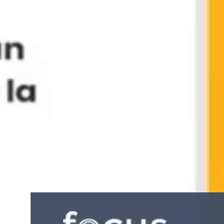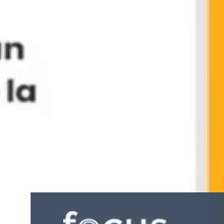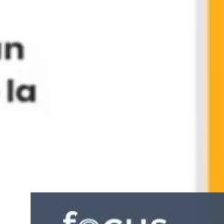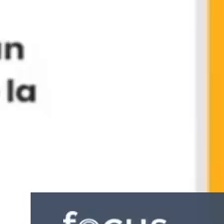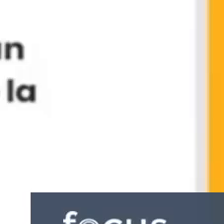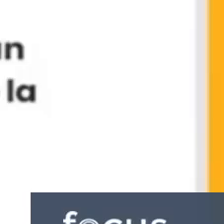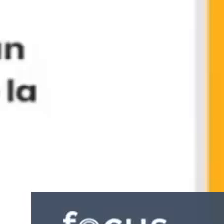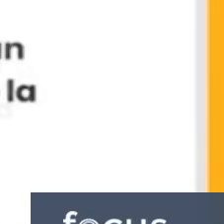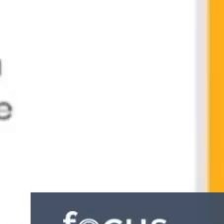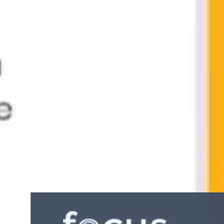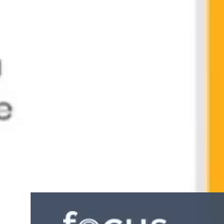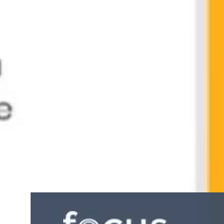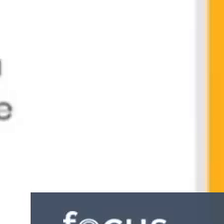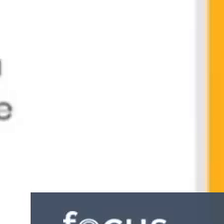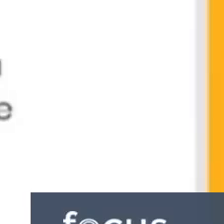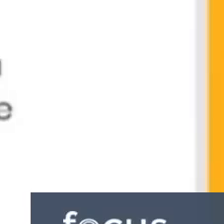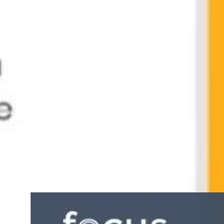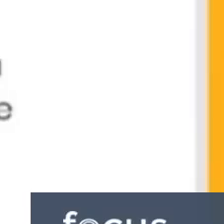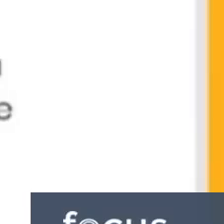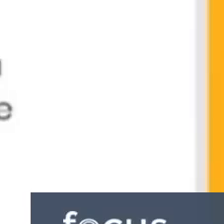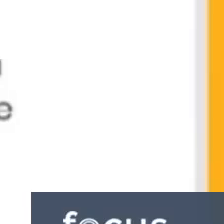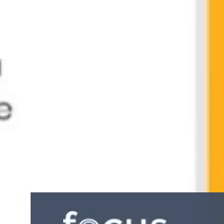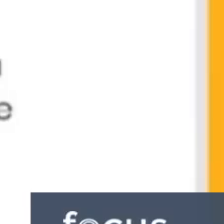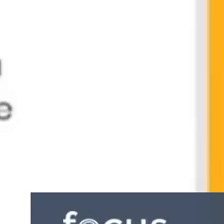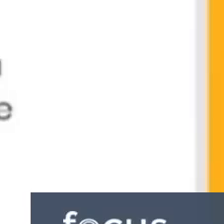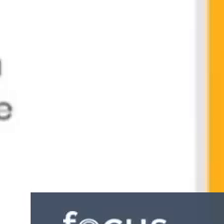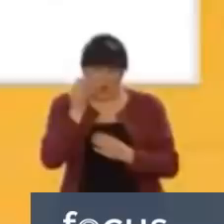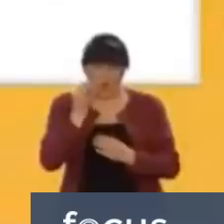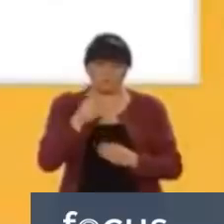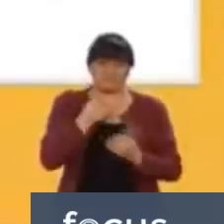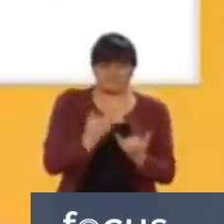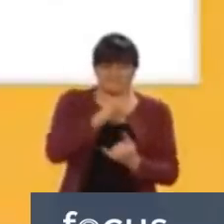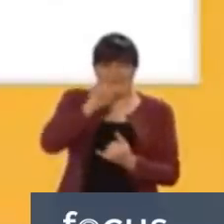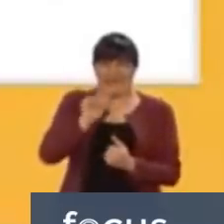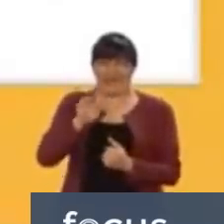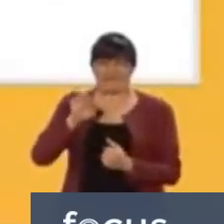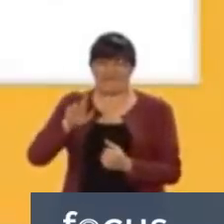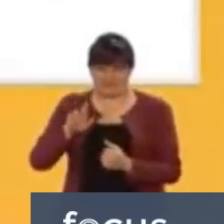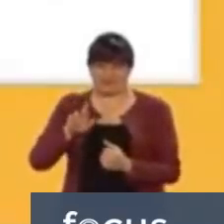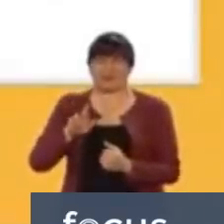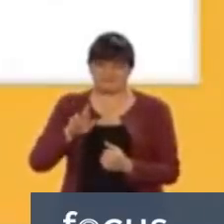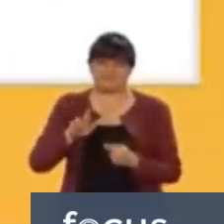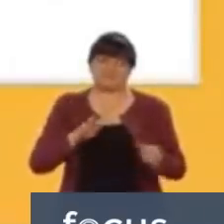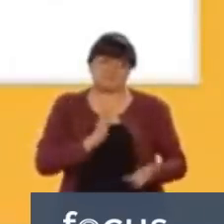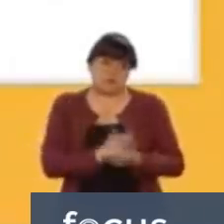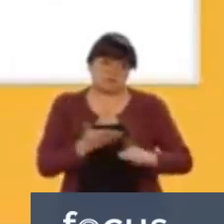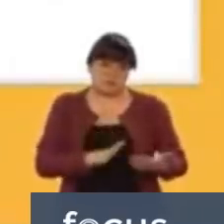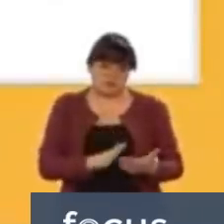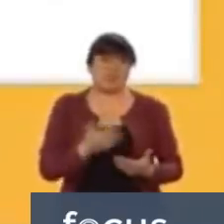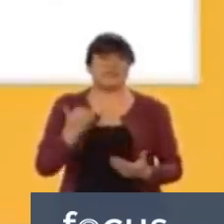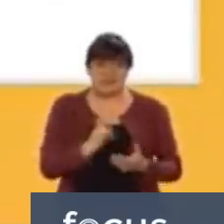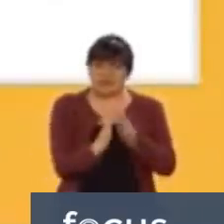El caso de Javier, que termina en el fallecimiento de Javier, en condiciones que no han sido aclaradas, aquí no sabemos a esta